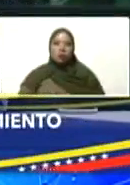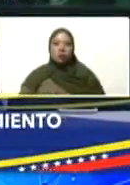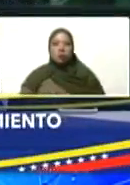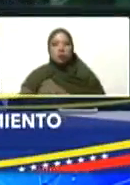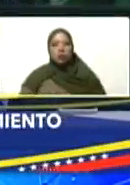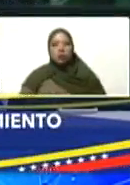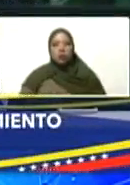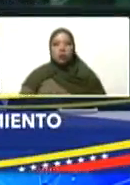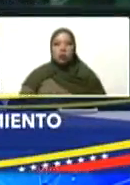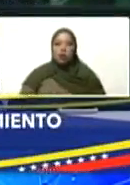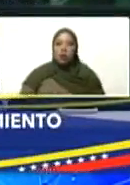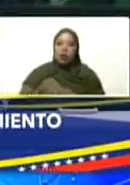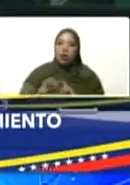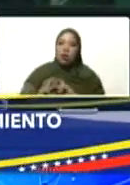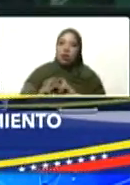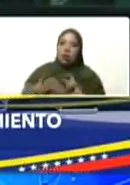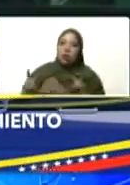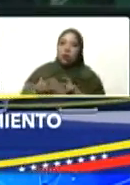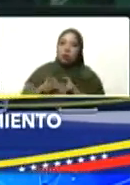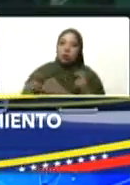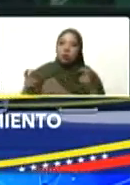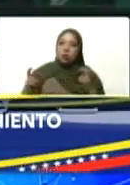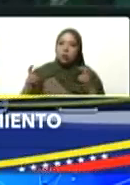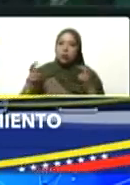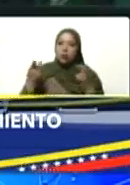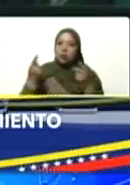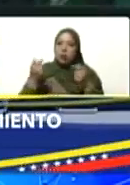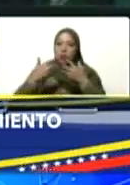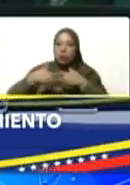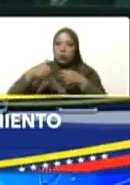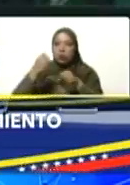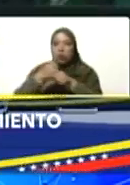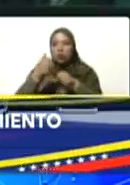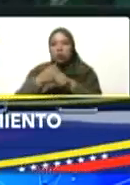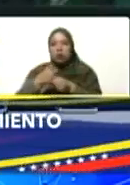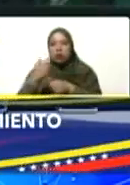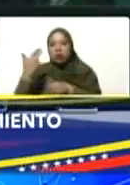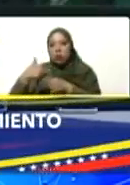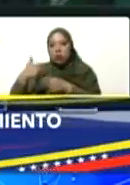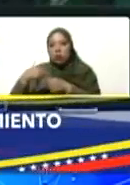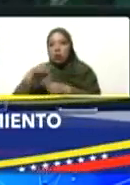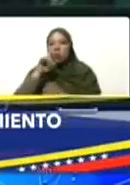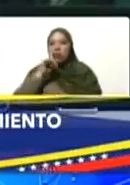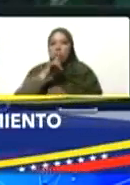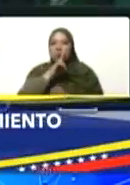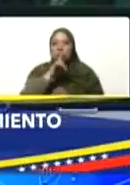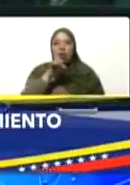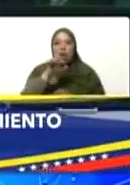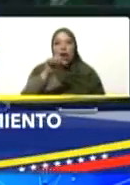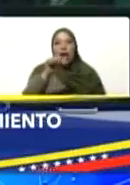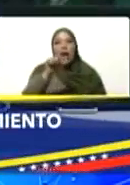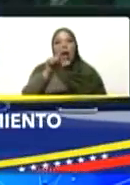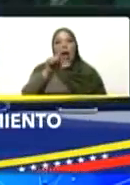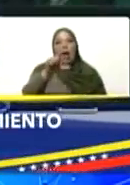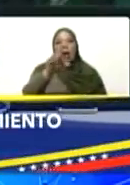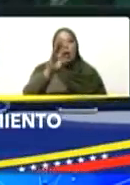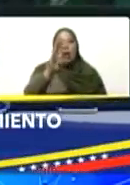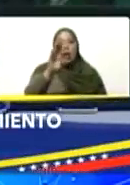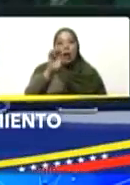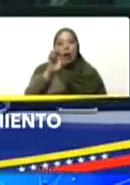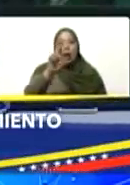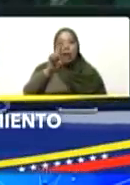Sobre ese tema de la economía no rentista, habló bastante y escribió un hombre llamado Alberto Adriani. Tú lo